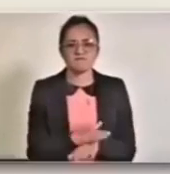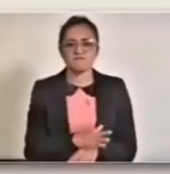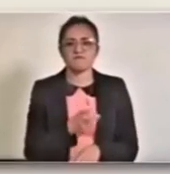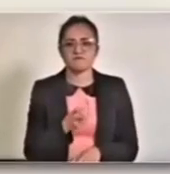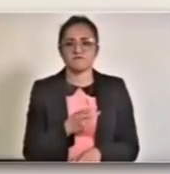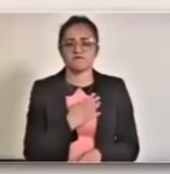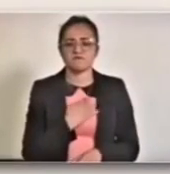1